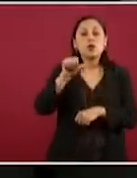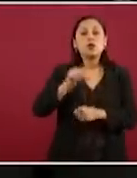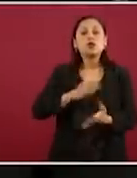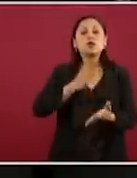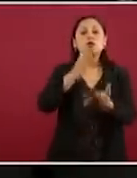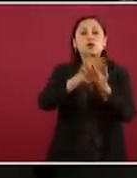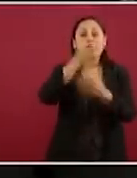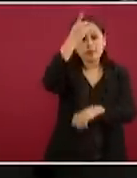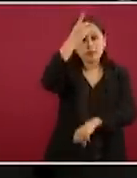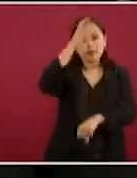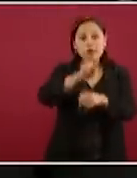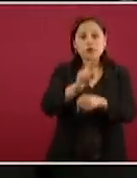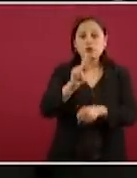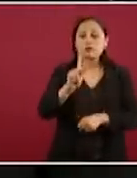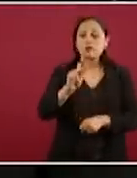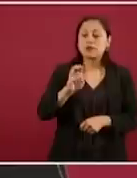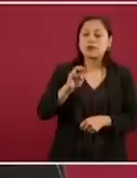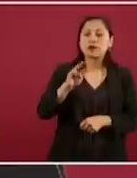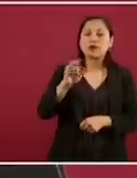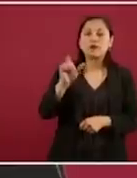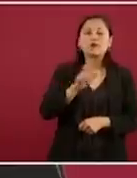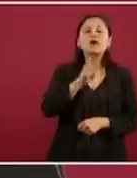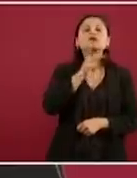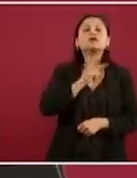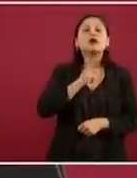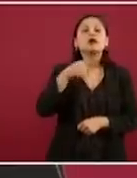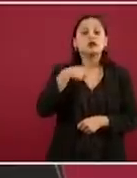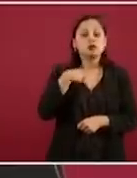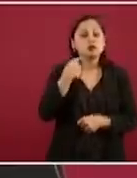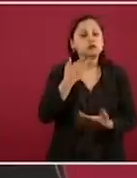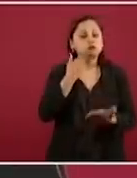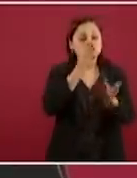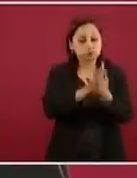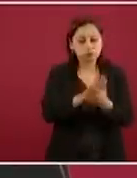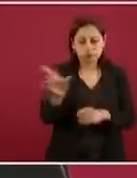Pemex y le voy a transmitir esto,